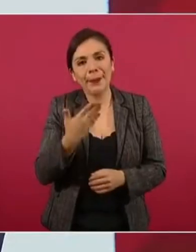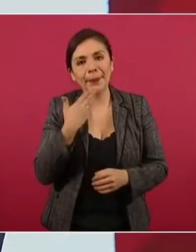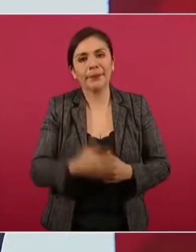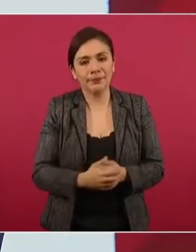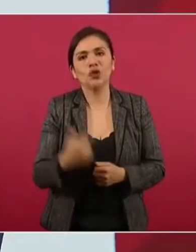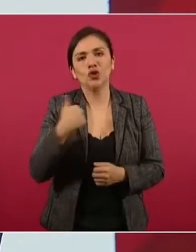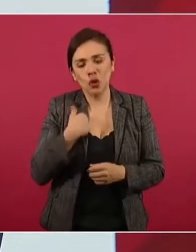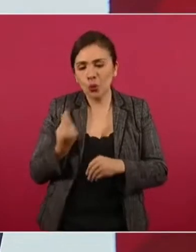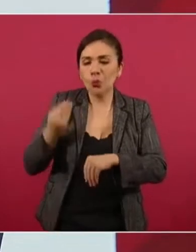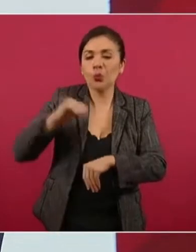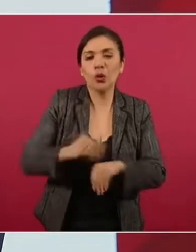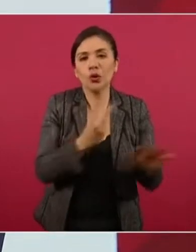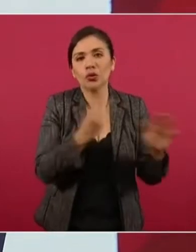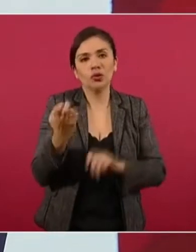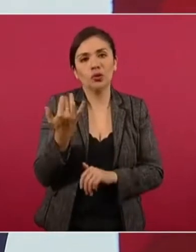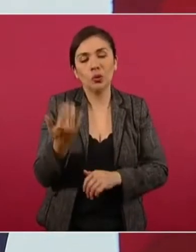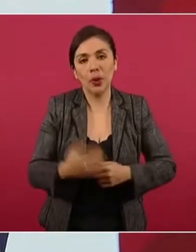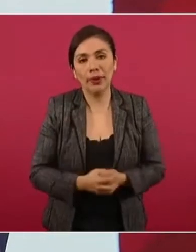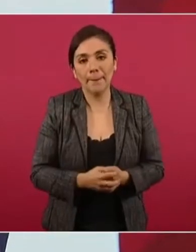nosotros ponemos 250.